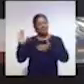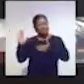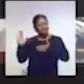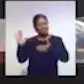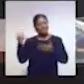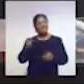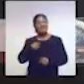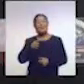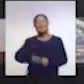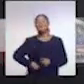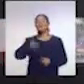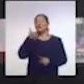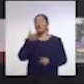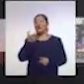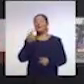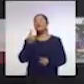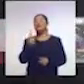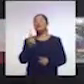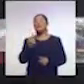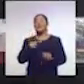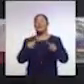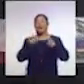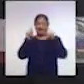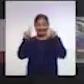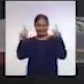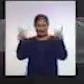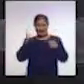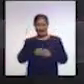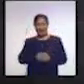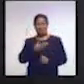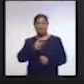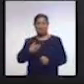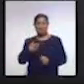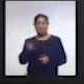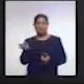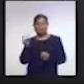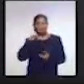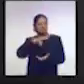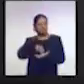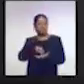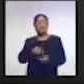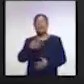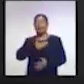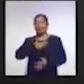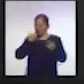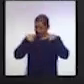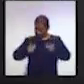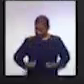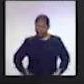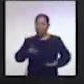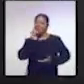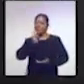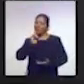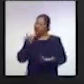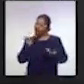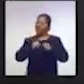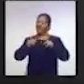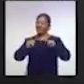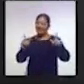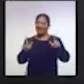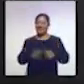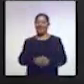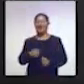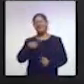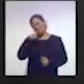porque es la primera vez que un alcalde de Tlaxcala ocupa este cargo. Sí. Y como mujer, como tlaxcalteca, es